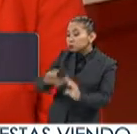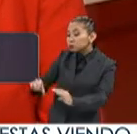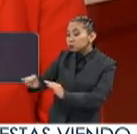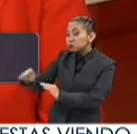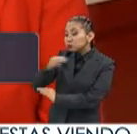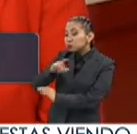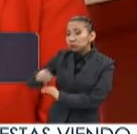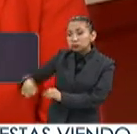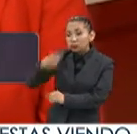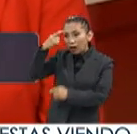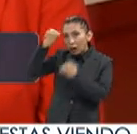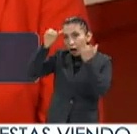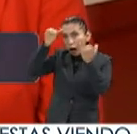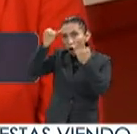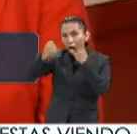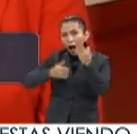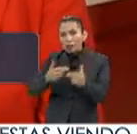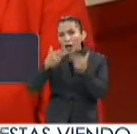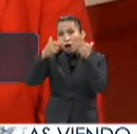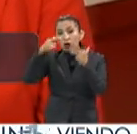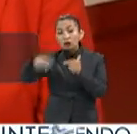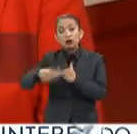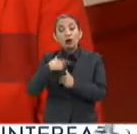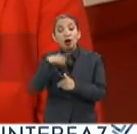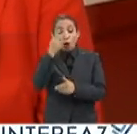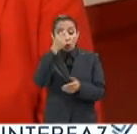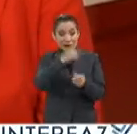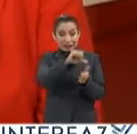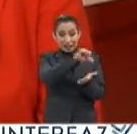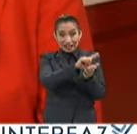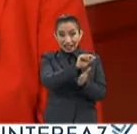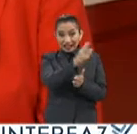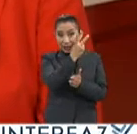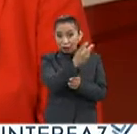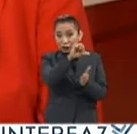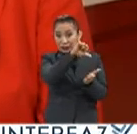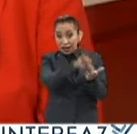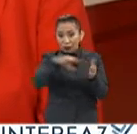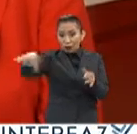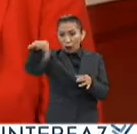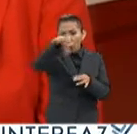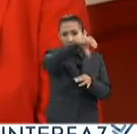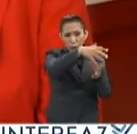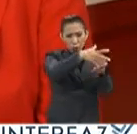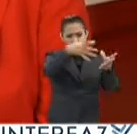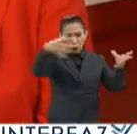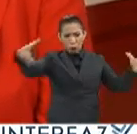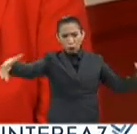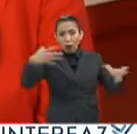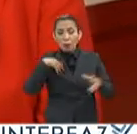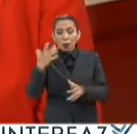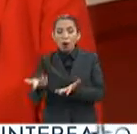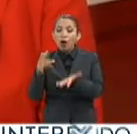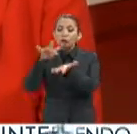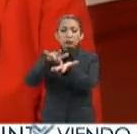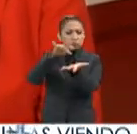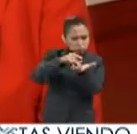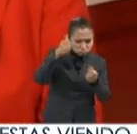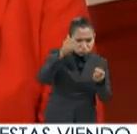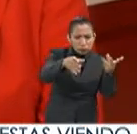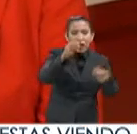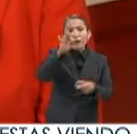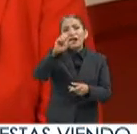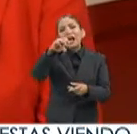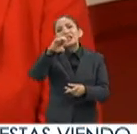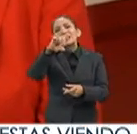mundial. Empezamos con un solo centro, hoy somos 72 centros de emprendimiento infantil, hemos crecido a través del modelo de franquicia. Y lo que hacen los